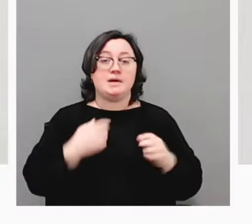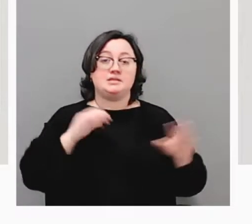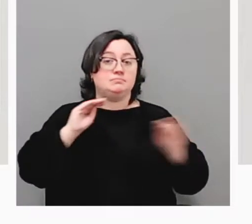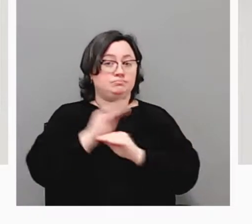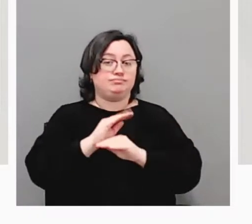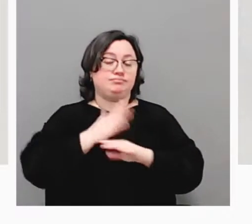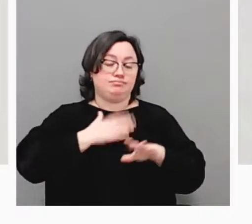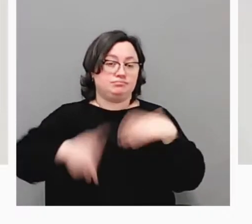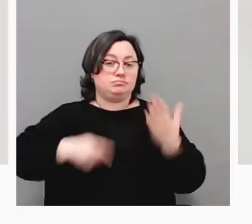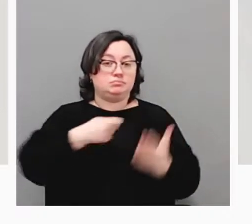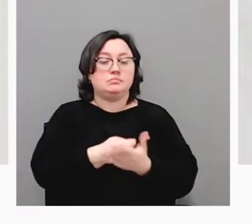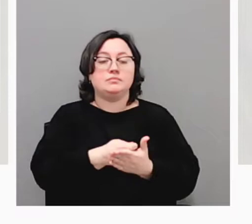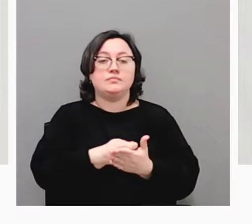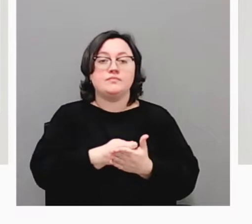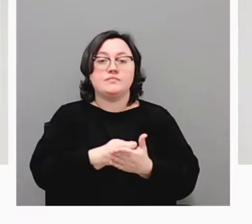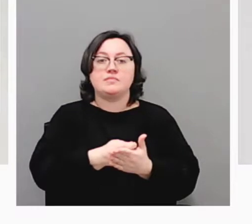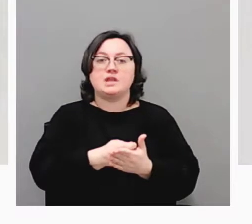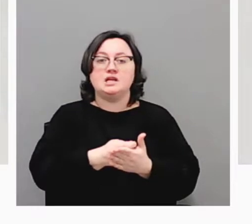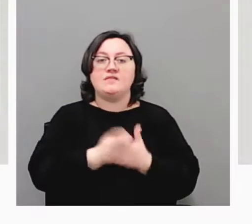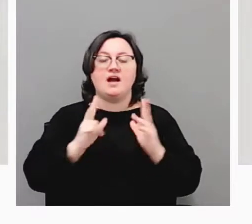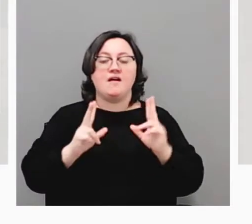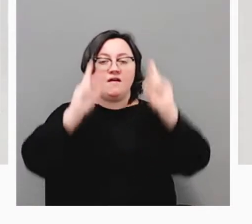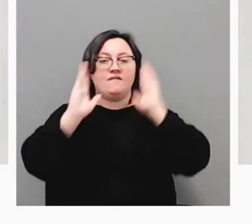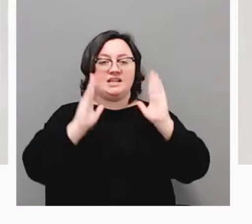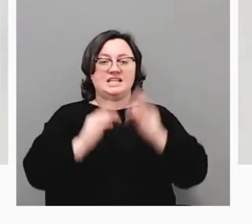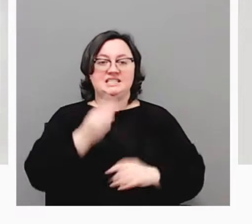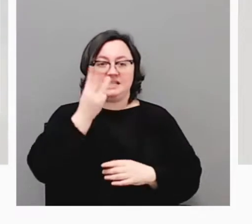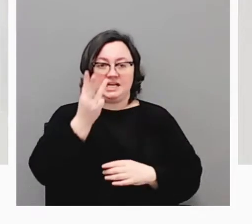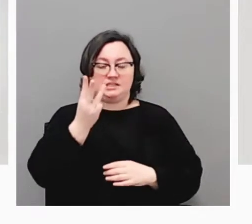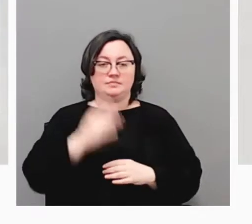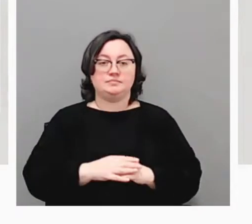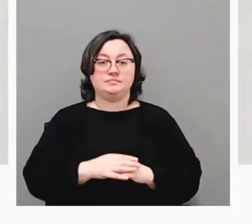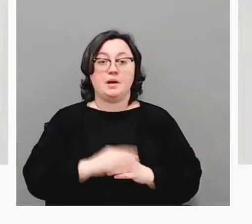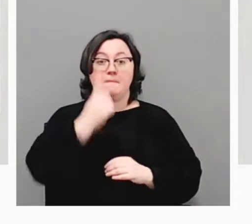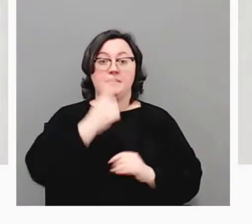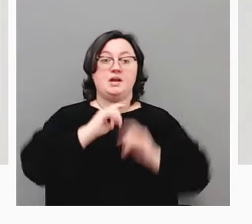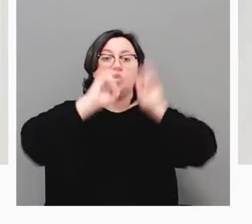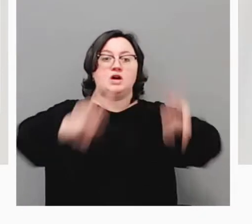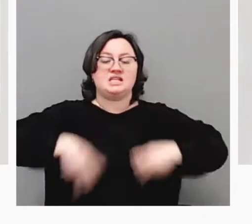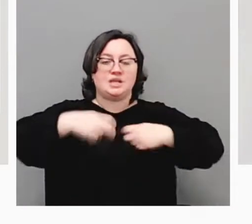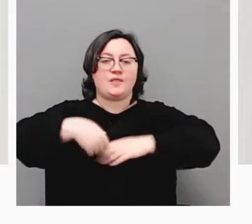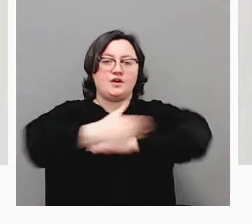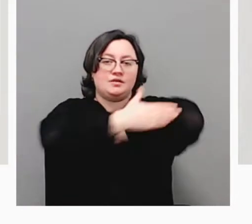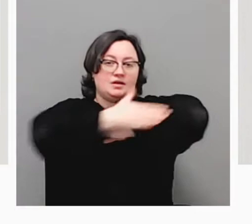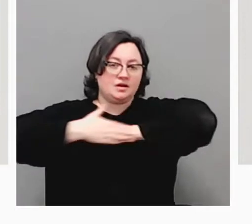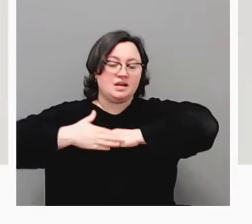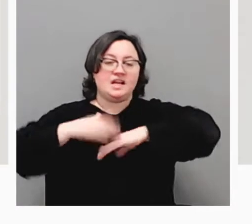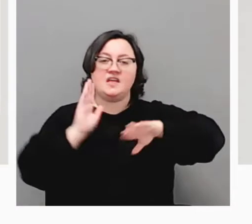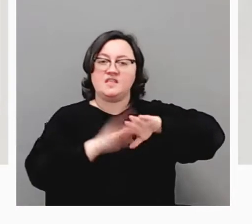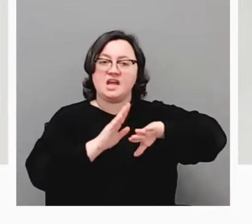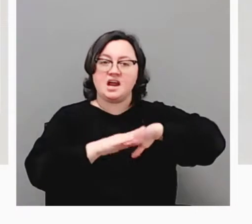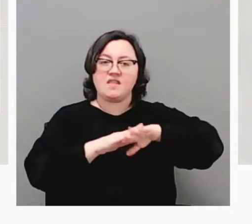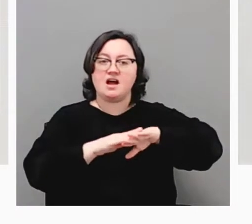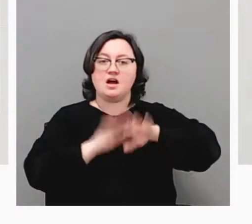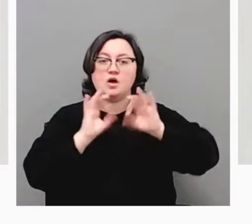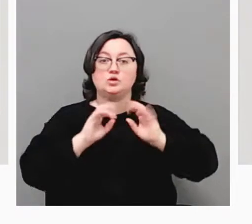nuestra, que la hemos hecho en 3 fases, ¿no? La primera fase fue una fase de restauración de la margen izquierda de la ría, ¿no? De recuperación, a lo mejor,